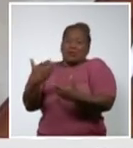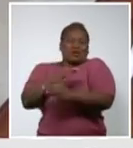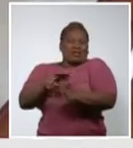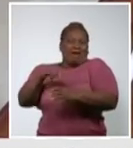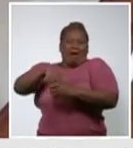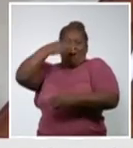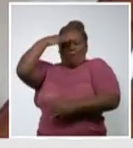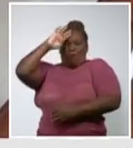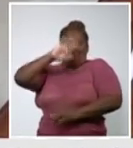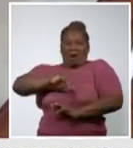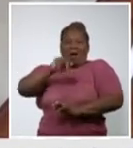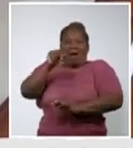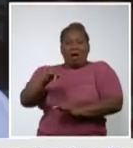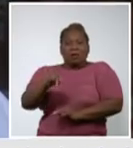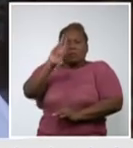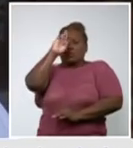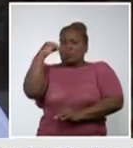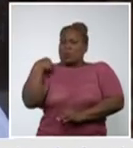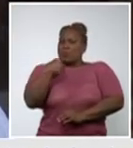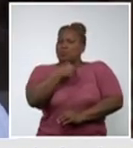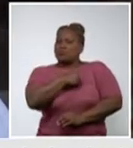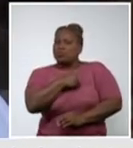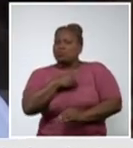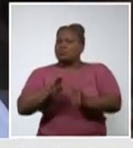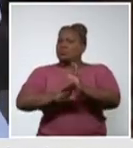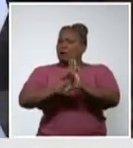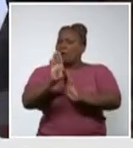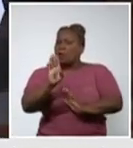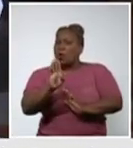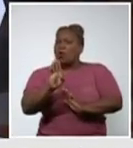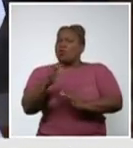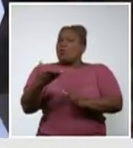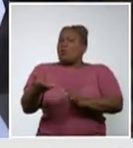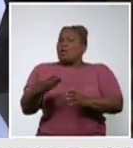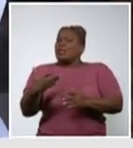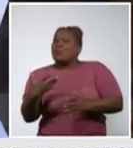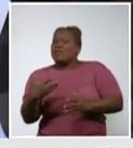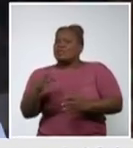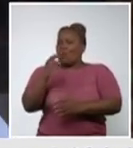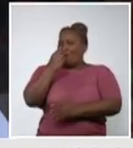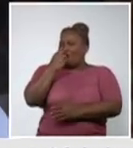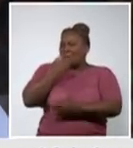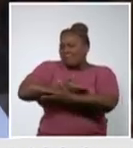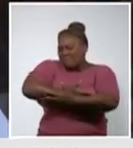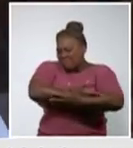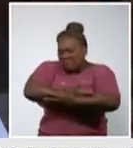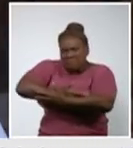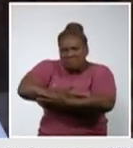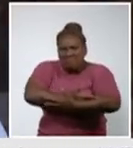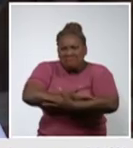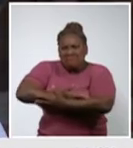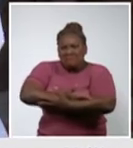vamos a hacer las consultas de neurodesarrollo, las de estimulación temprana. Ya hablaba